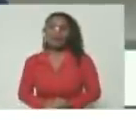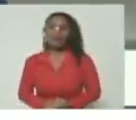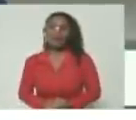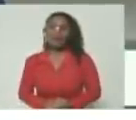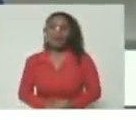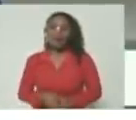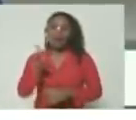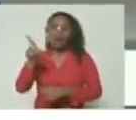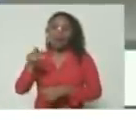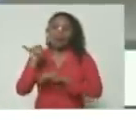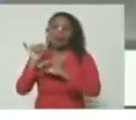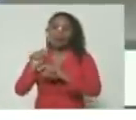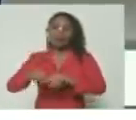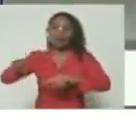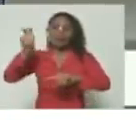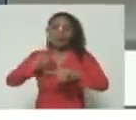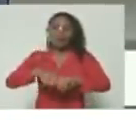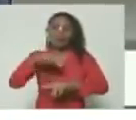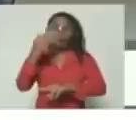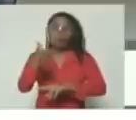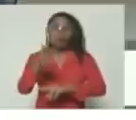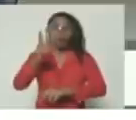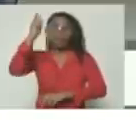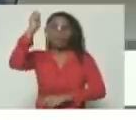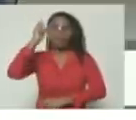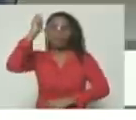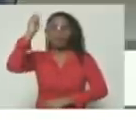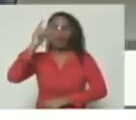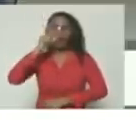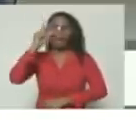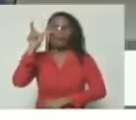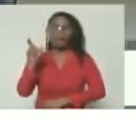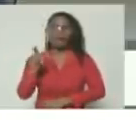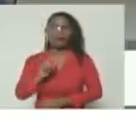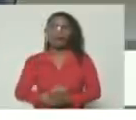Ahí mismo, donde está sentado usted, diputado Timoteo Zambrano,